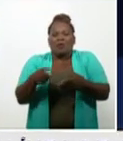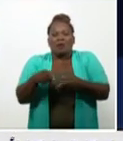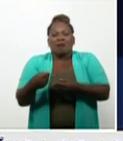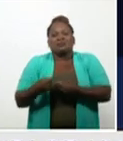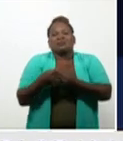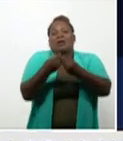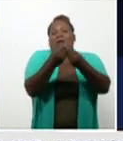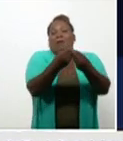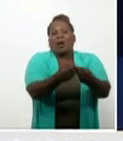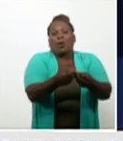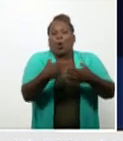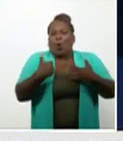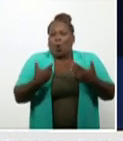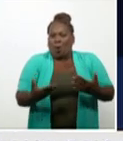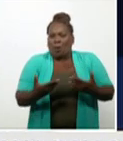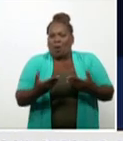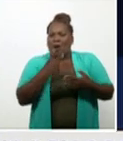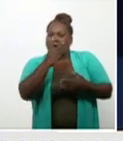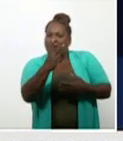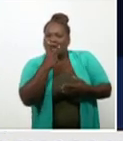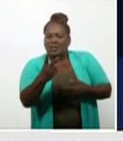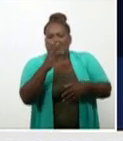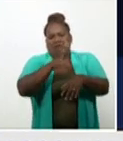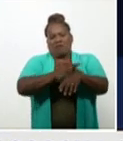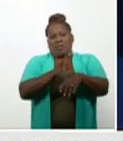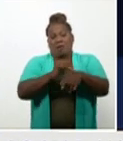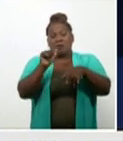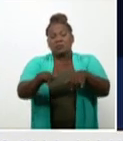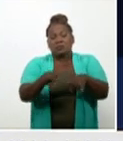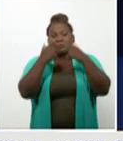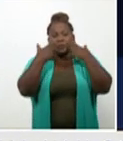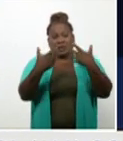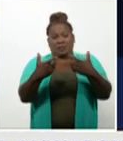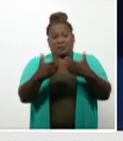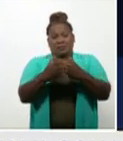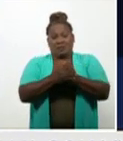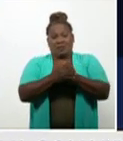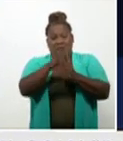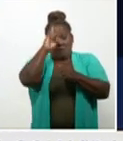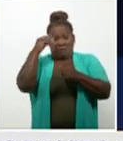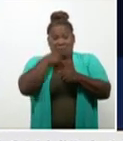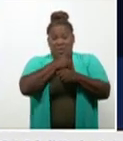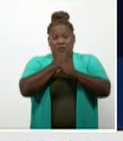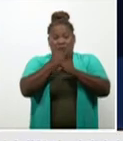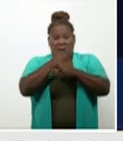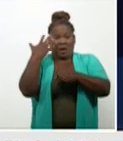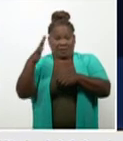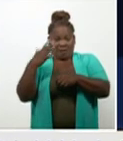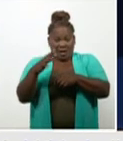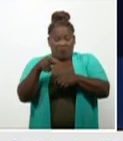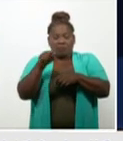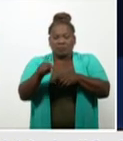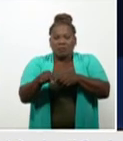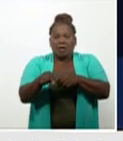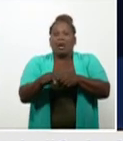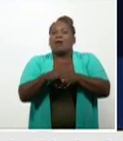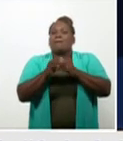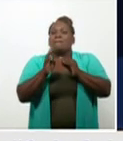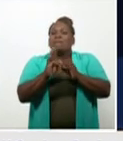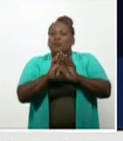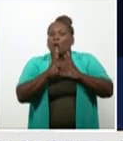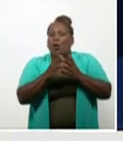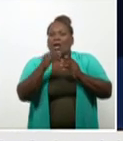abordaje epidemiológico, que es sumamente importante, como la experiencia que Cuba ha ido acumulando,